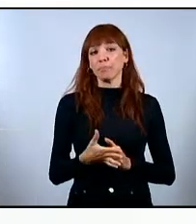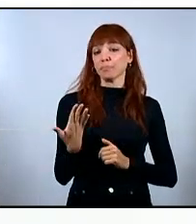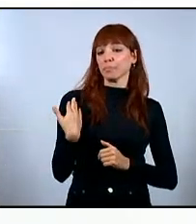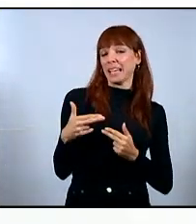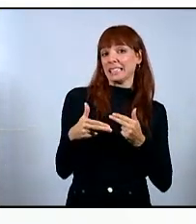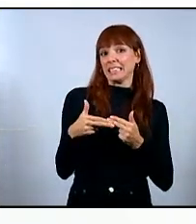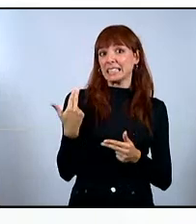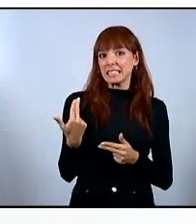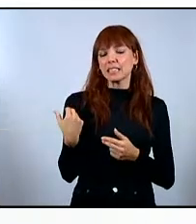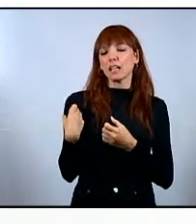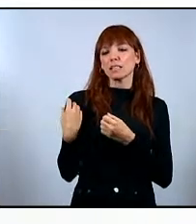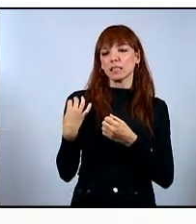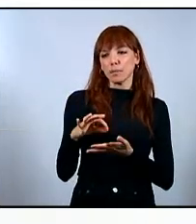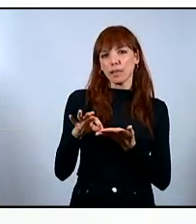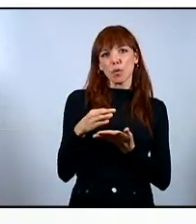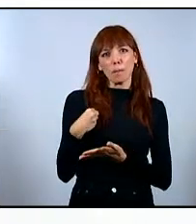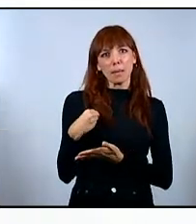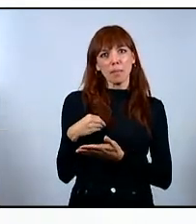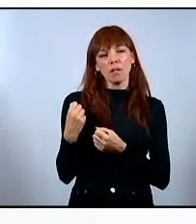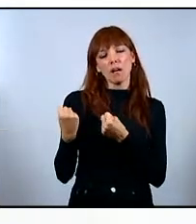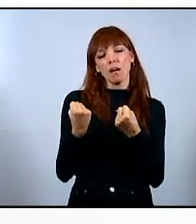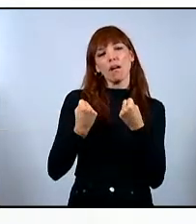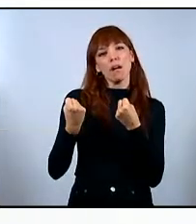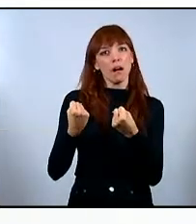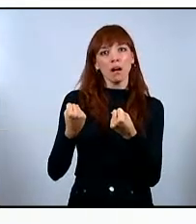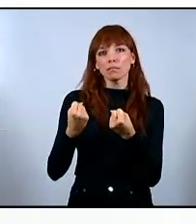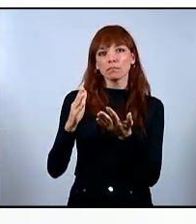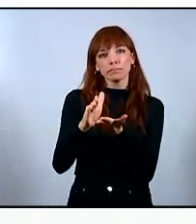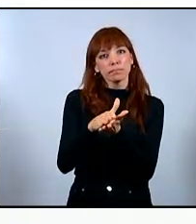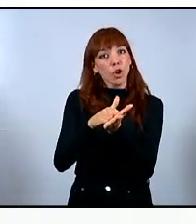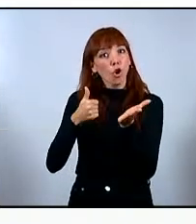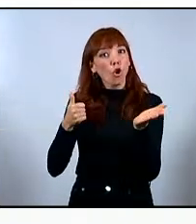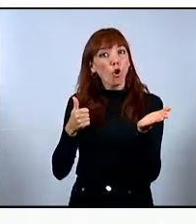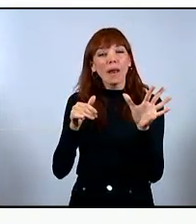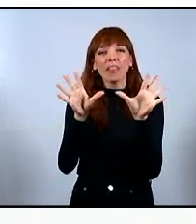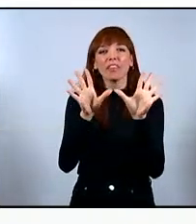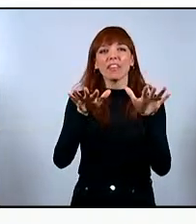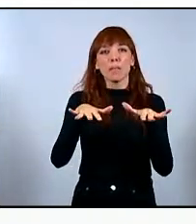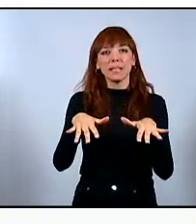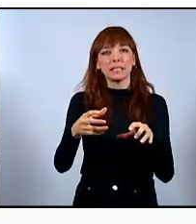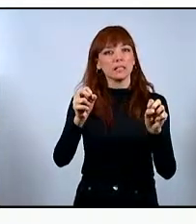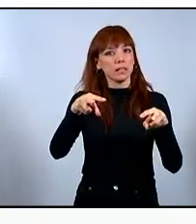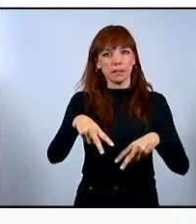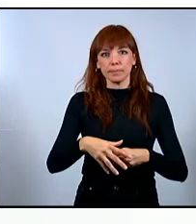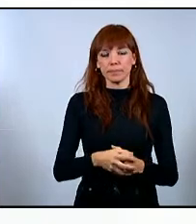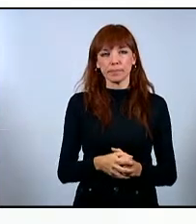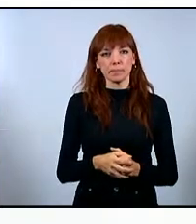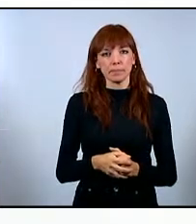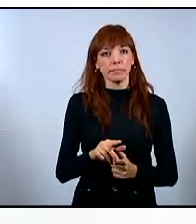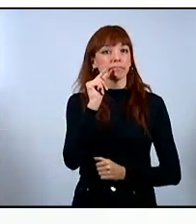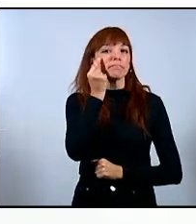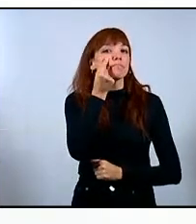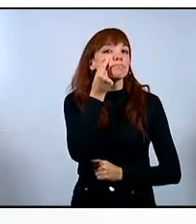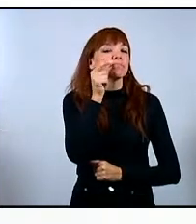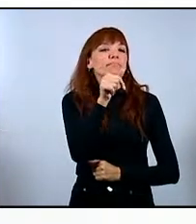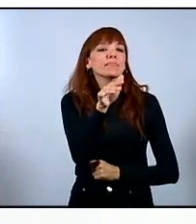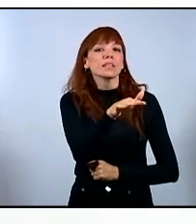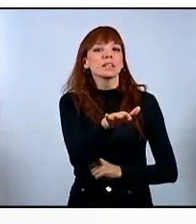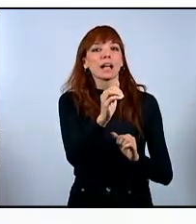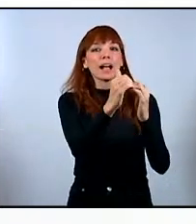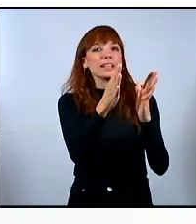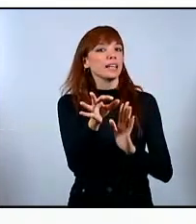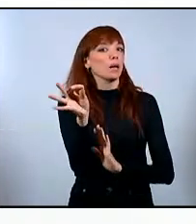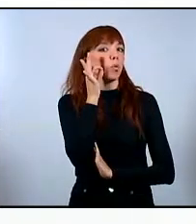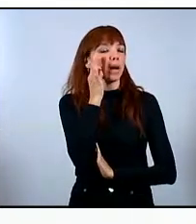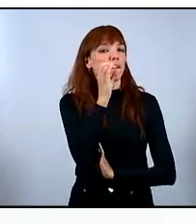10 meses sin cobrar. Asimismo, hemos detectado que los espacios de acogida en las casas de la mujer, tanto